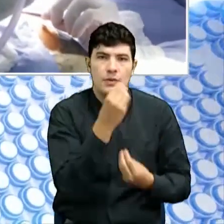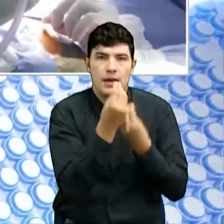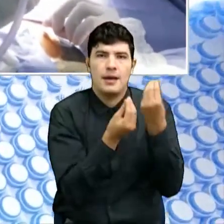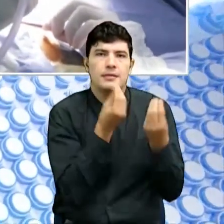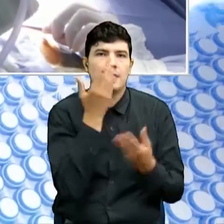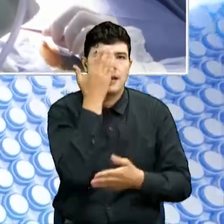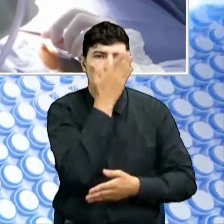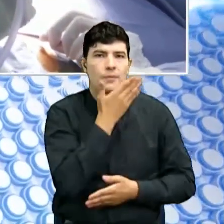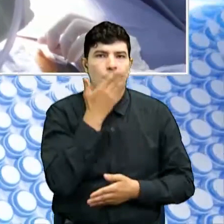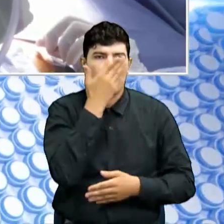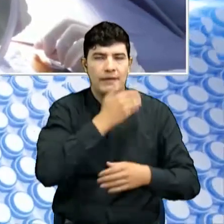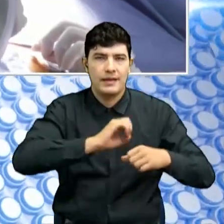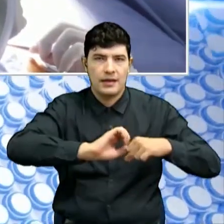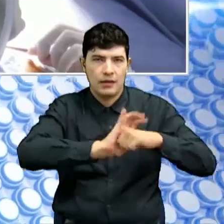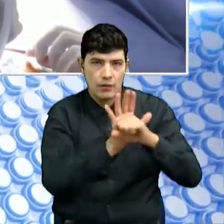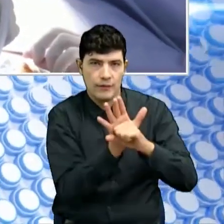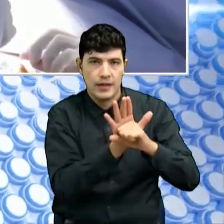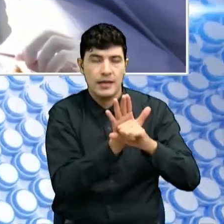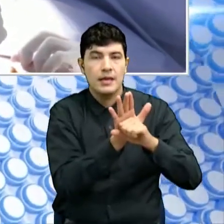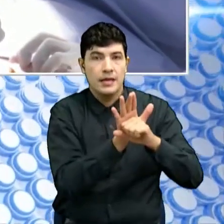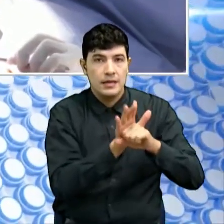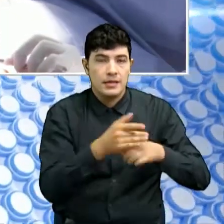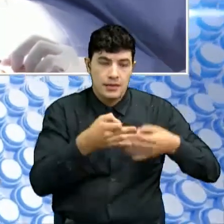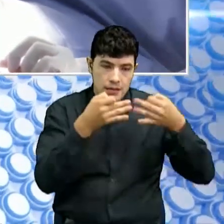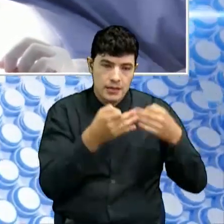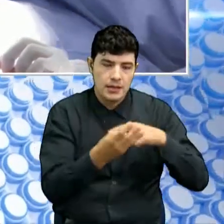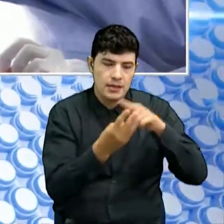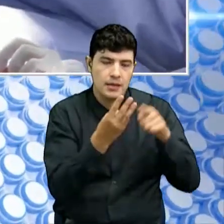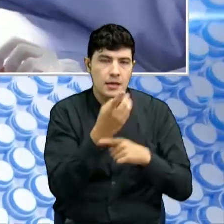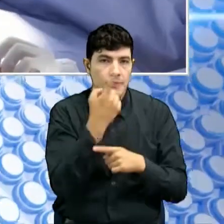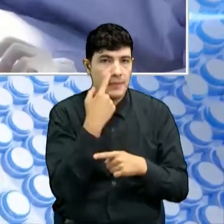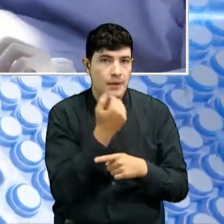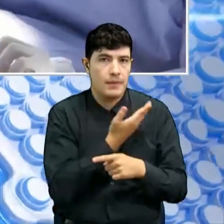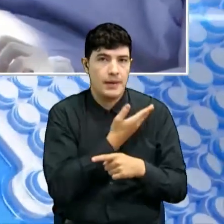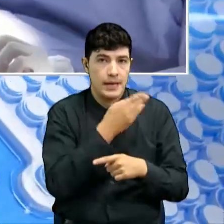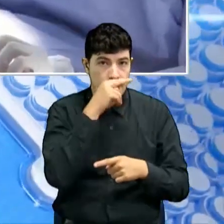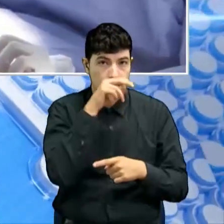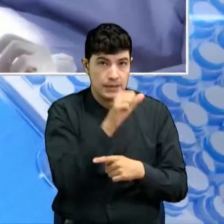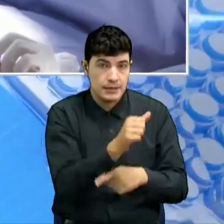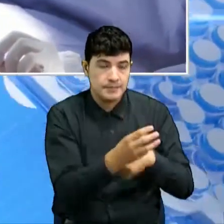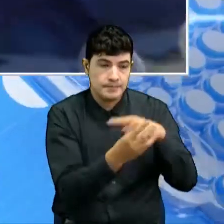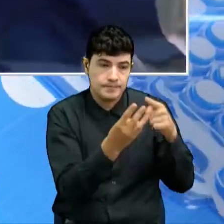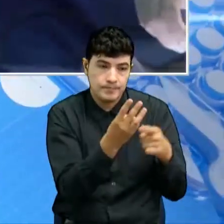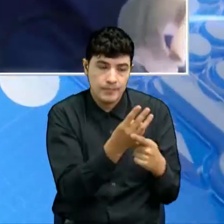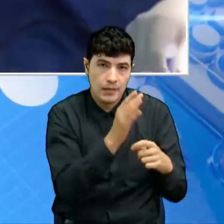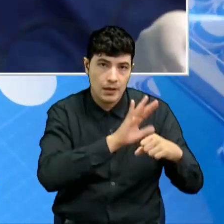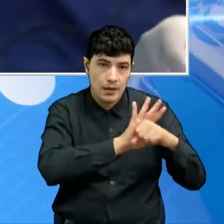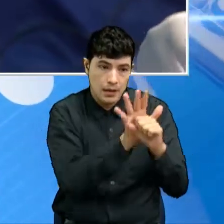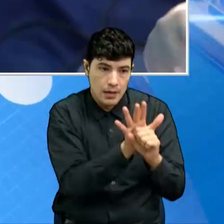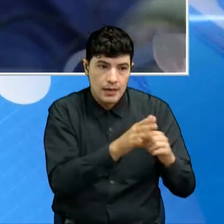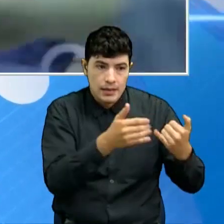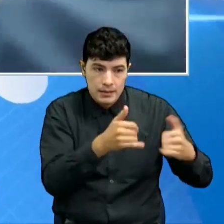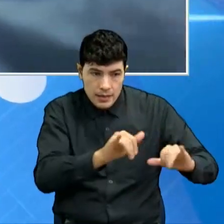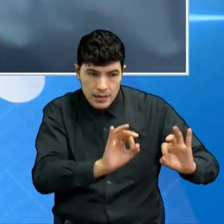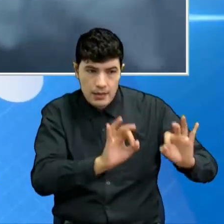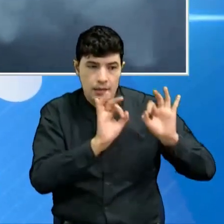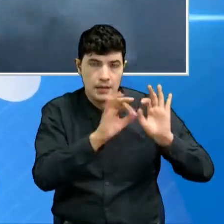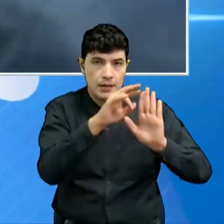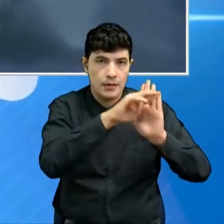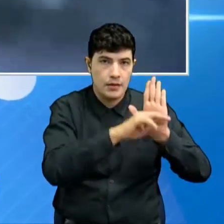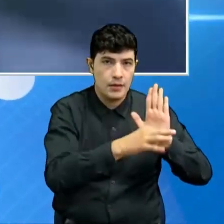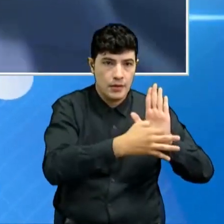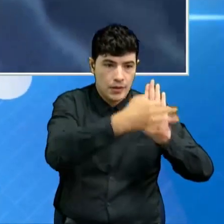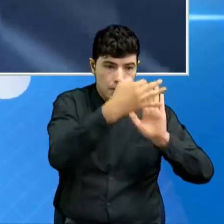correspondientes de COVID, los PCRs para los 2 padres y la niña, y una vez, digamos, pasados todos los protocolos